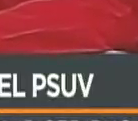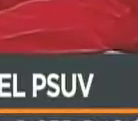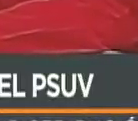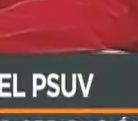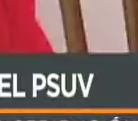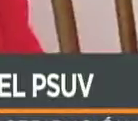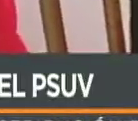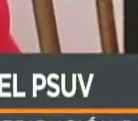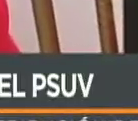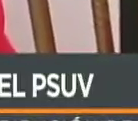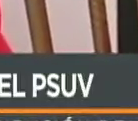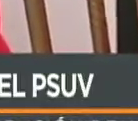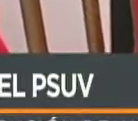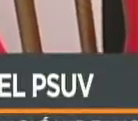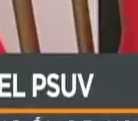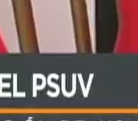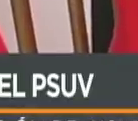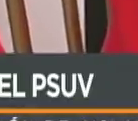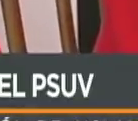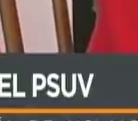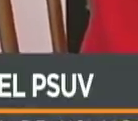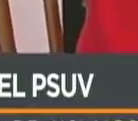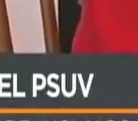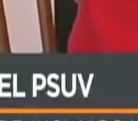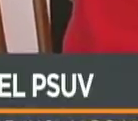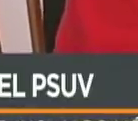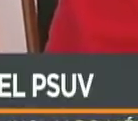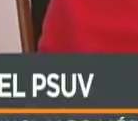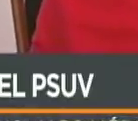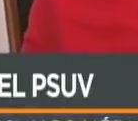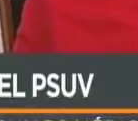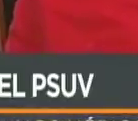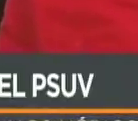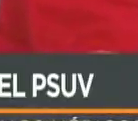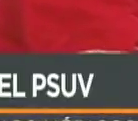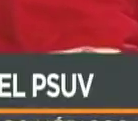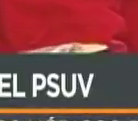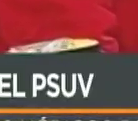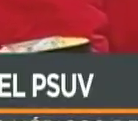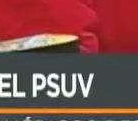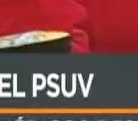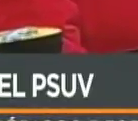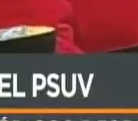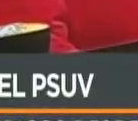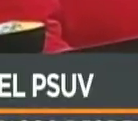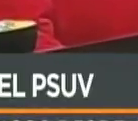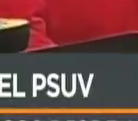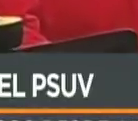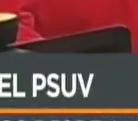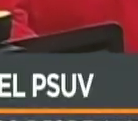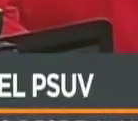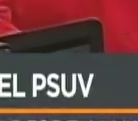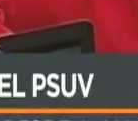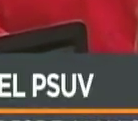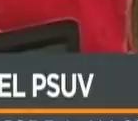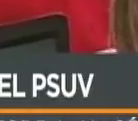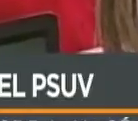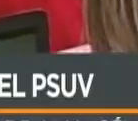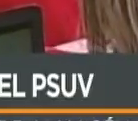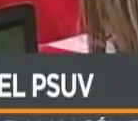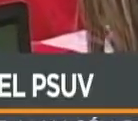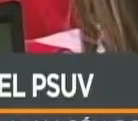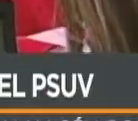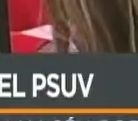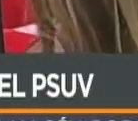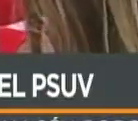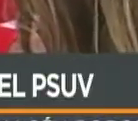lo ha reiterado en distintas oportunidades. El comandante Hugo Chávez debe ser más futuro que pasado. El comandante Chávez